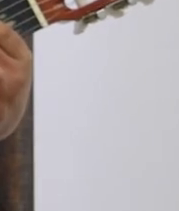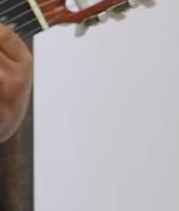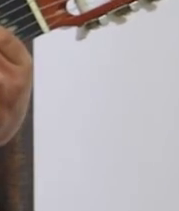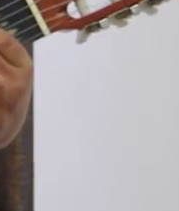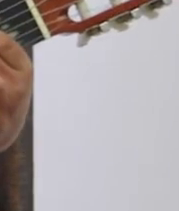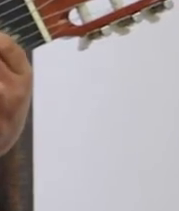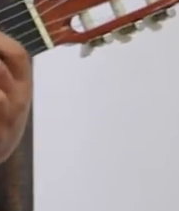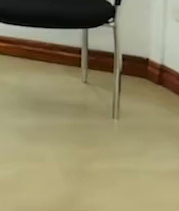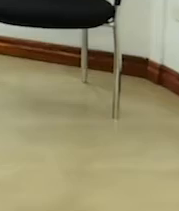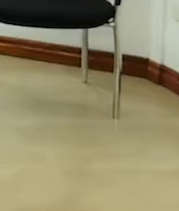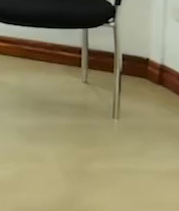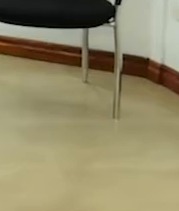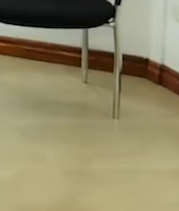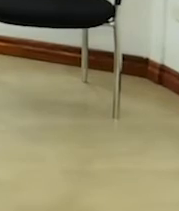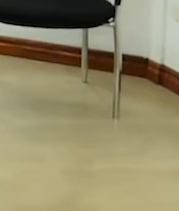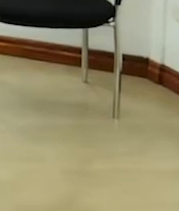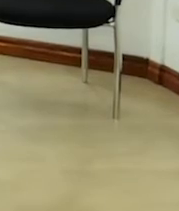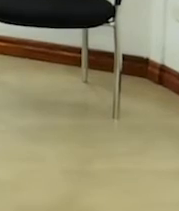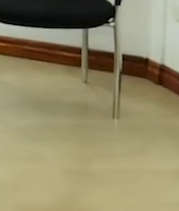por